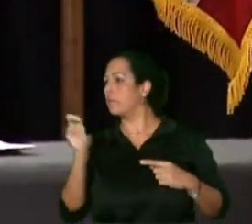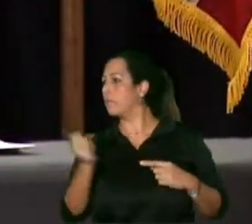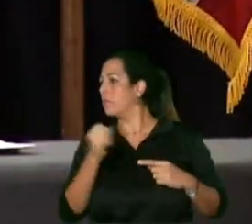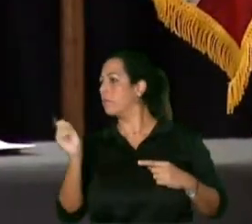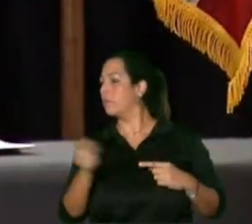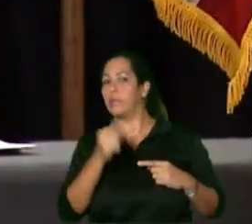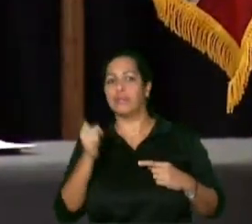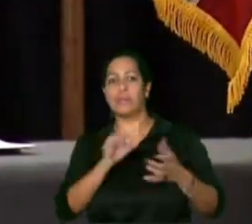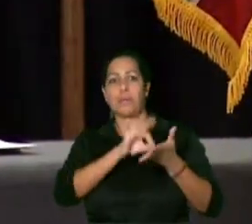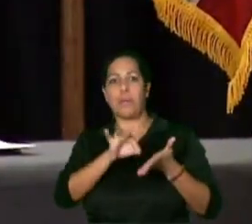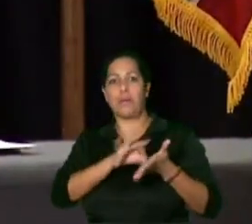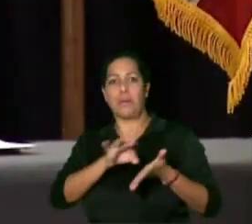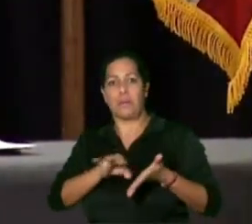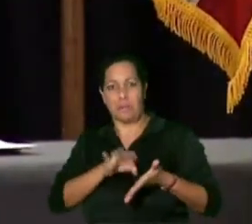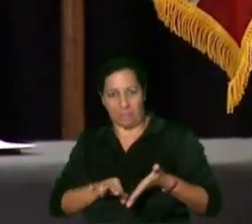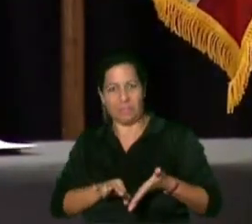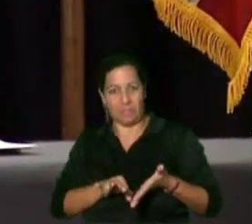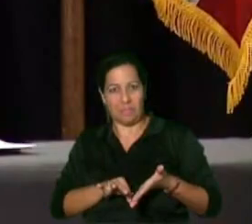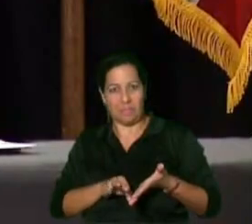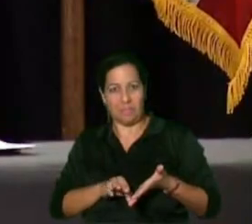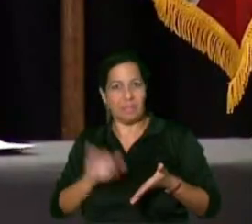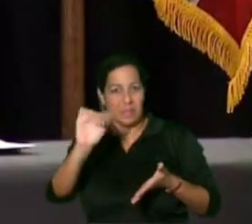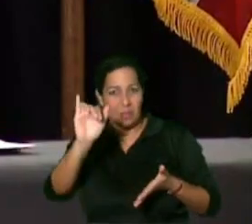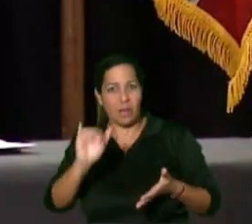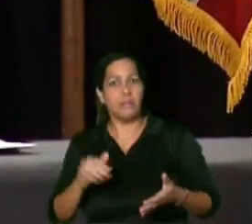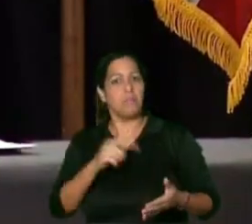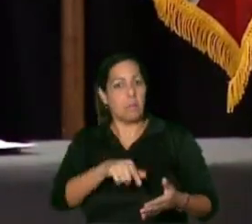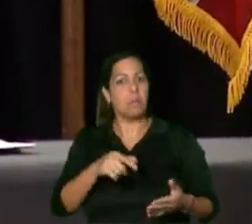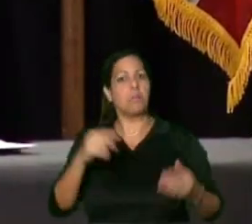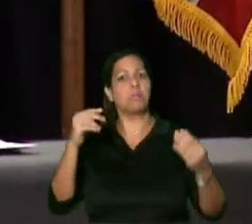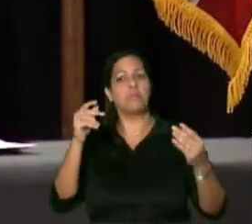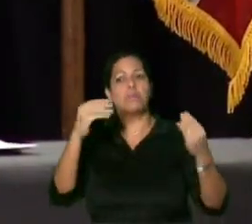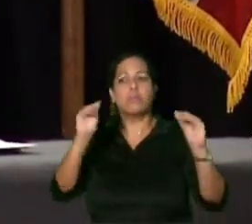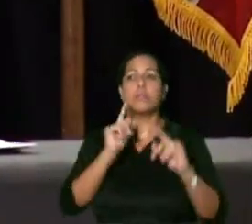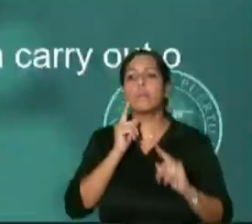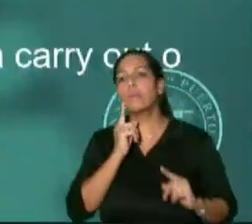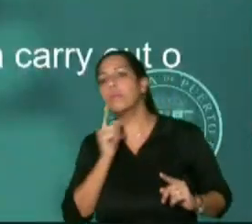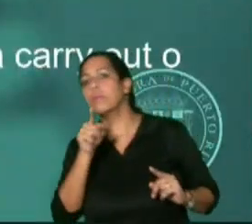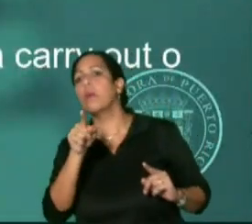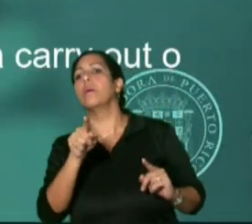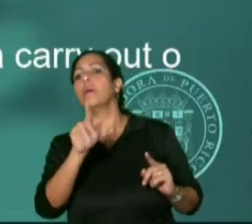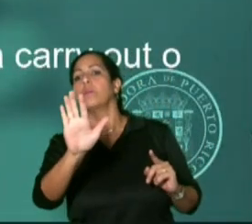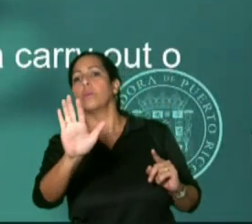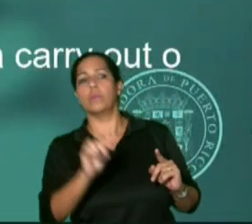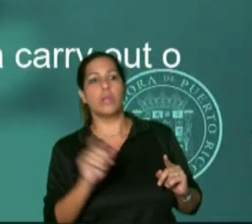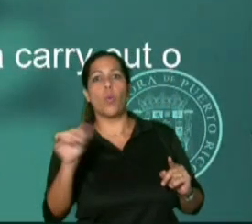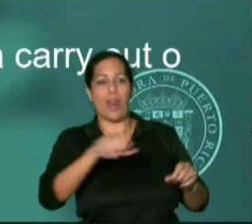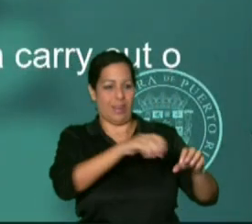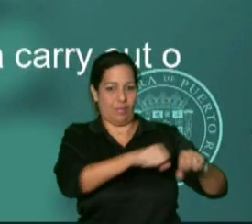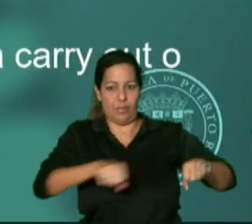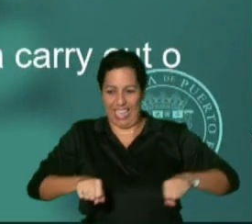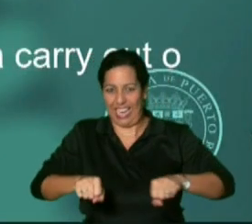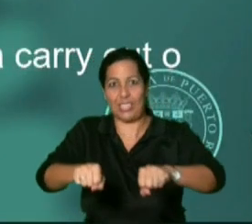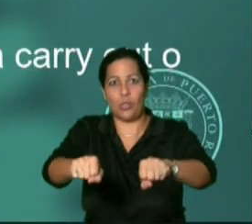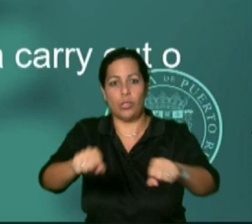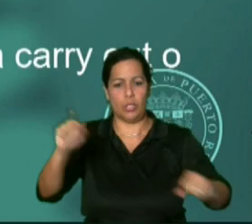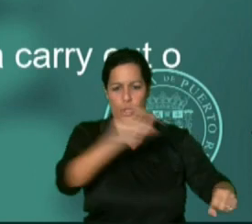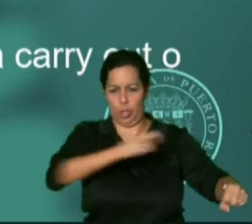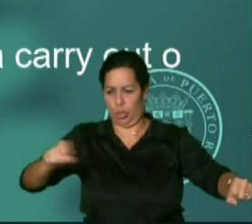estuvimos viendo anteriormente en las otras órdenes, que ellos salían, mantenían las personas a distancia, también higienizaban los